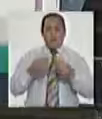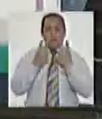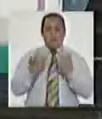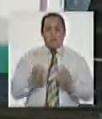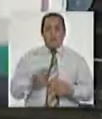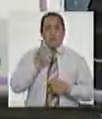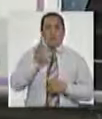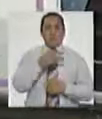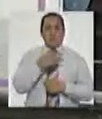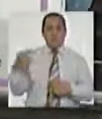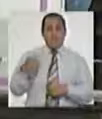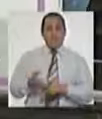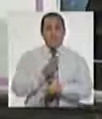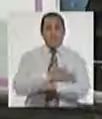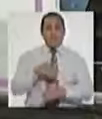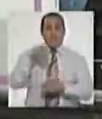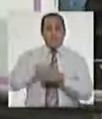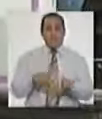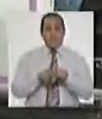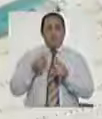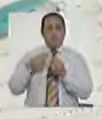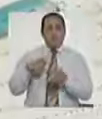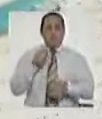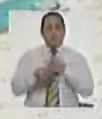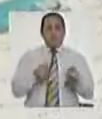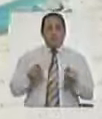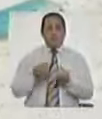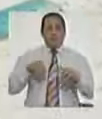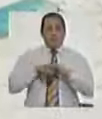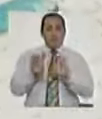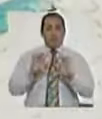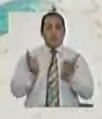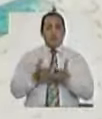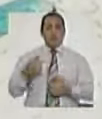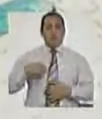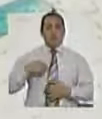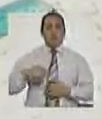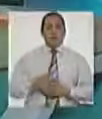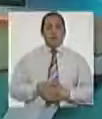a tres semanas antes de elegir a nuestros próximos representantes en el Consejo Municipal.